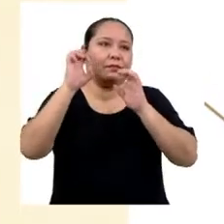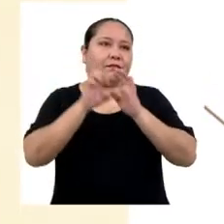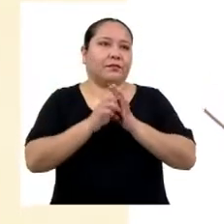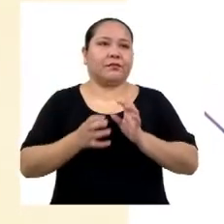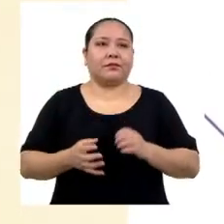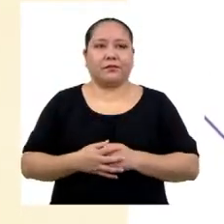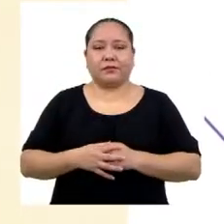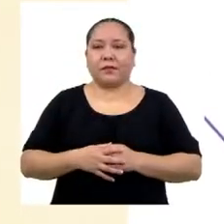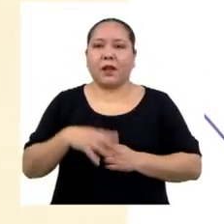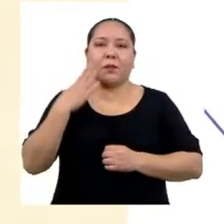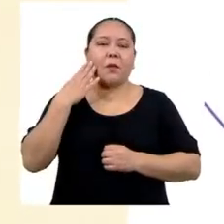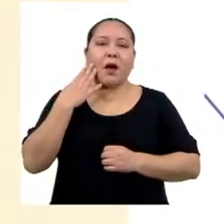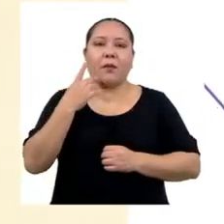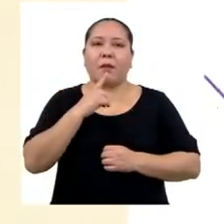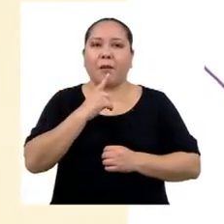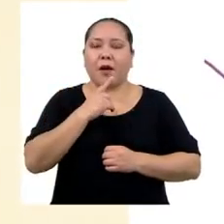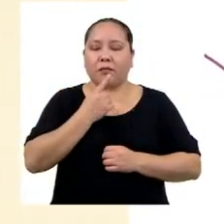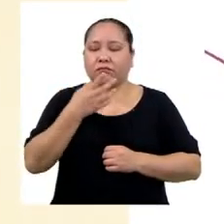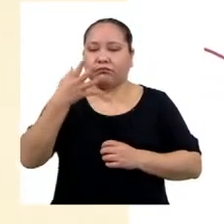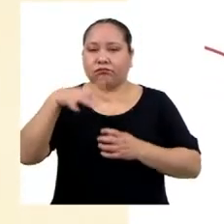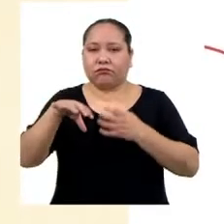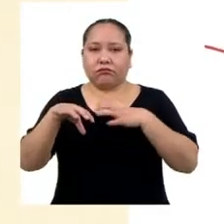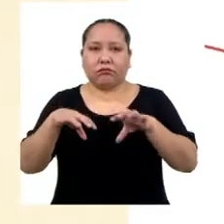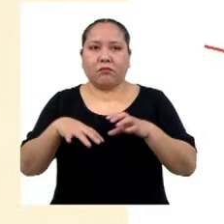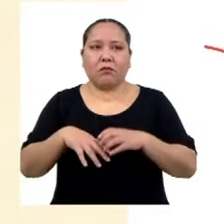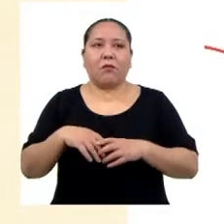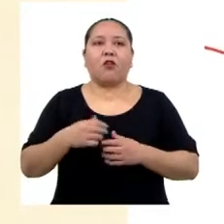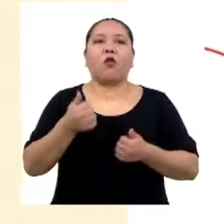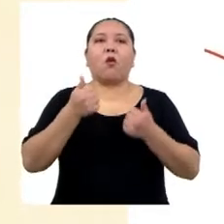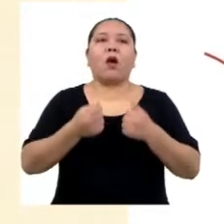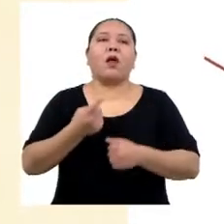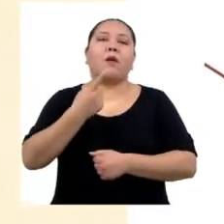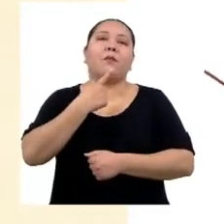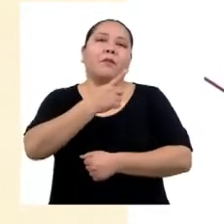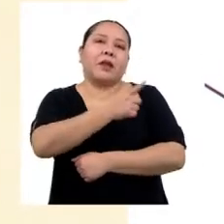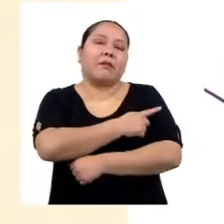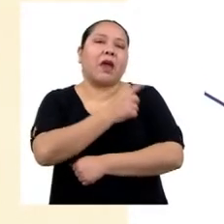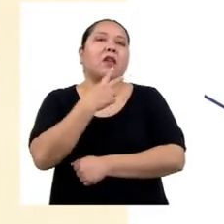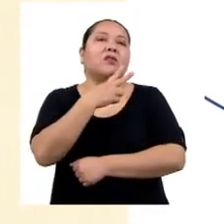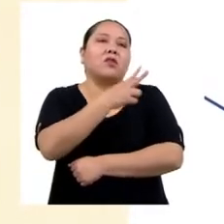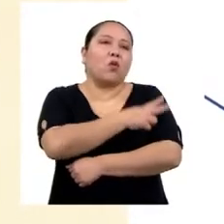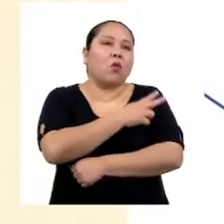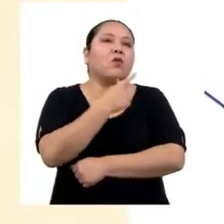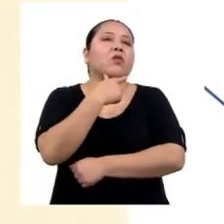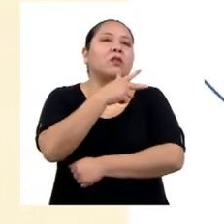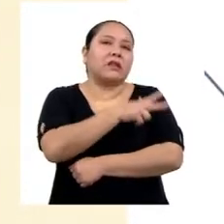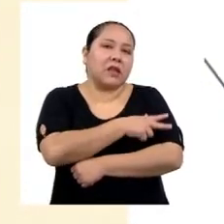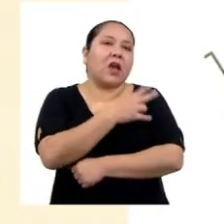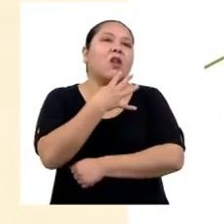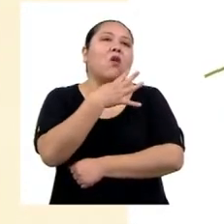clasificar a las madres y padres de familia por el grado en el que están sus hijas o hijos.